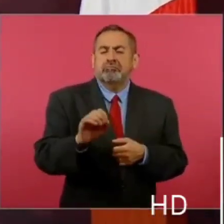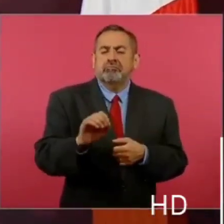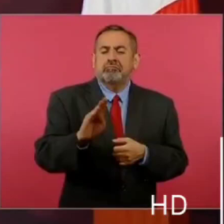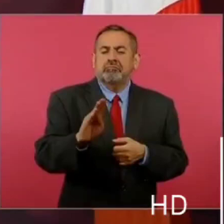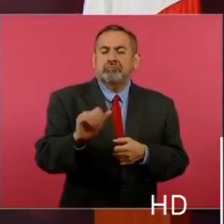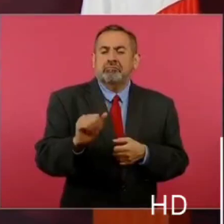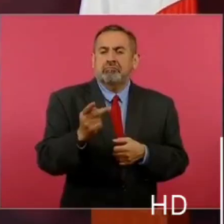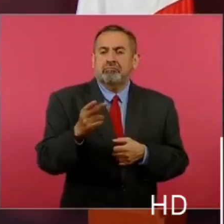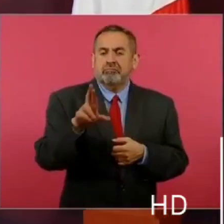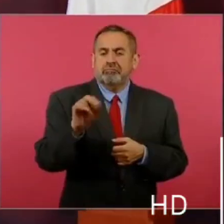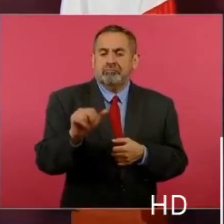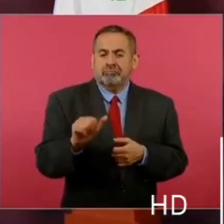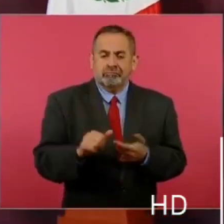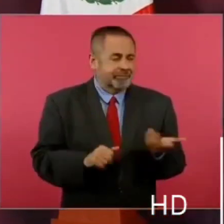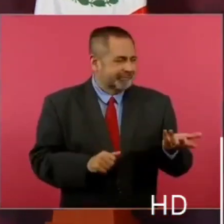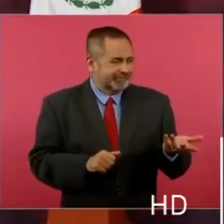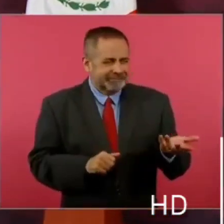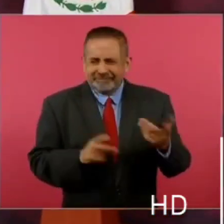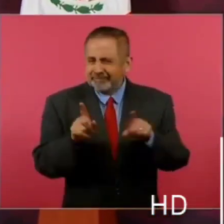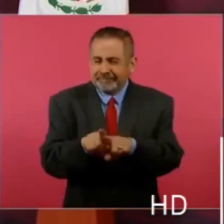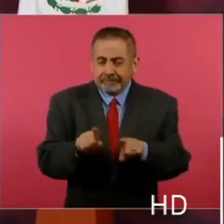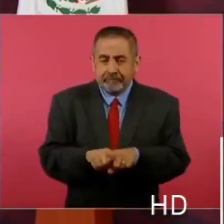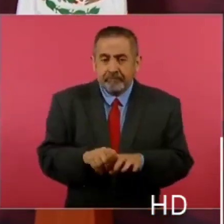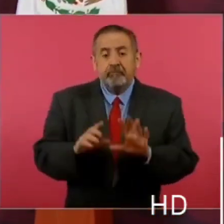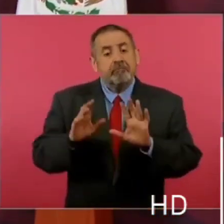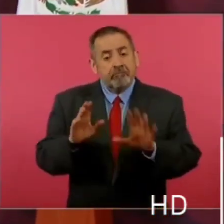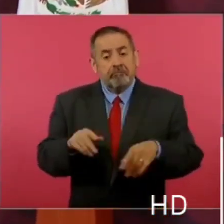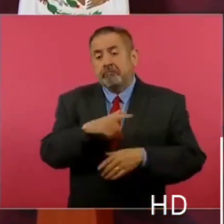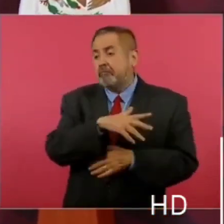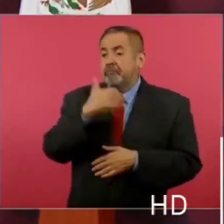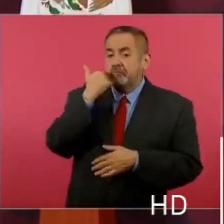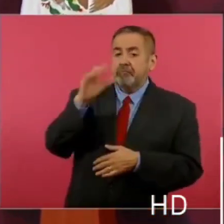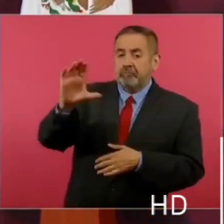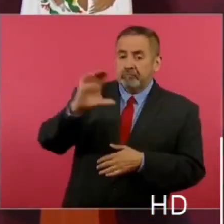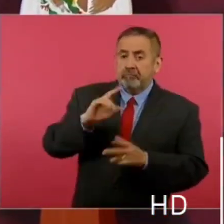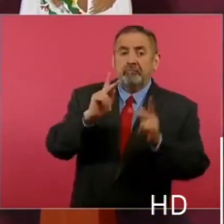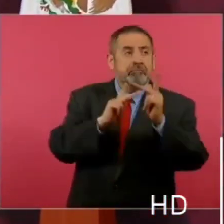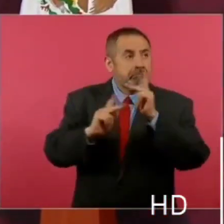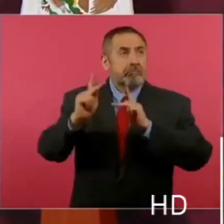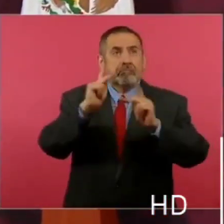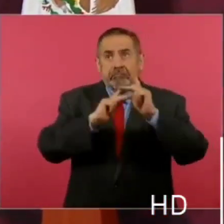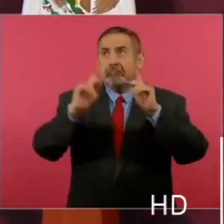o para mantener la hacienda pública con los créditos.